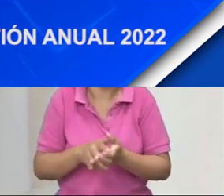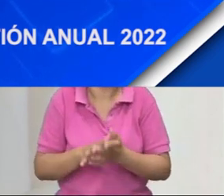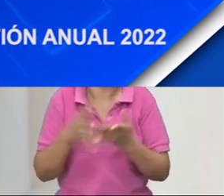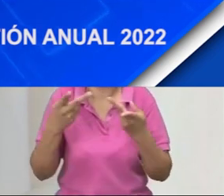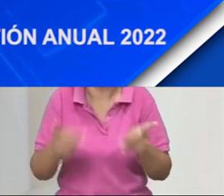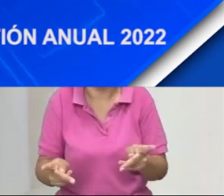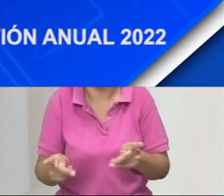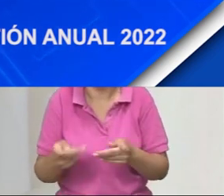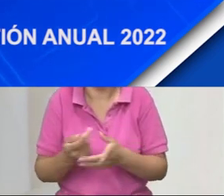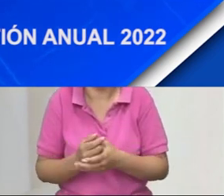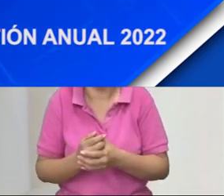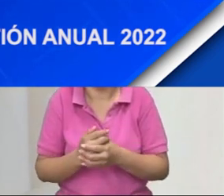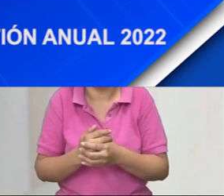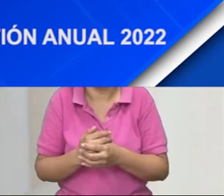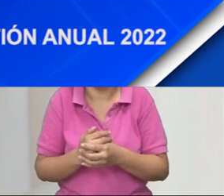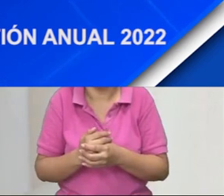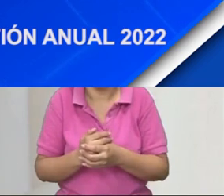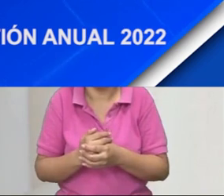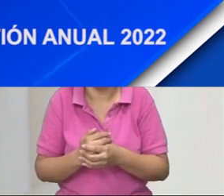instituciones